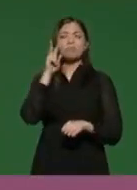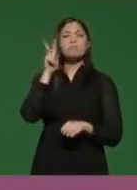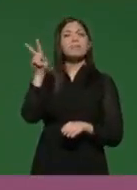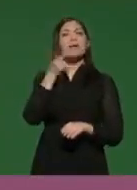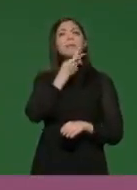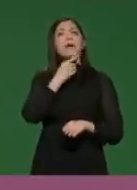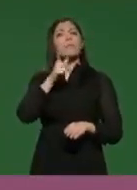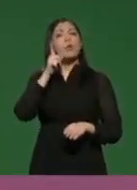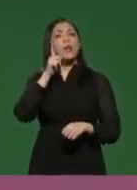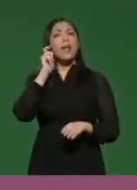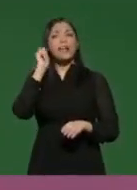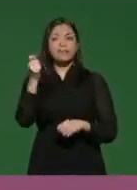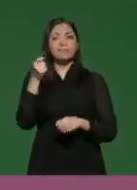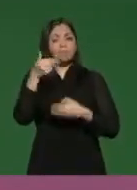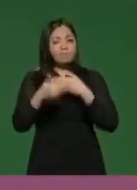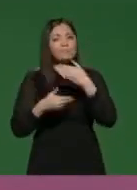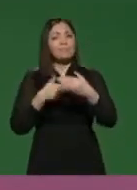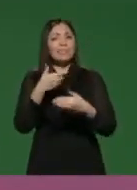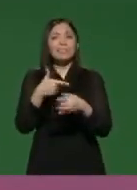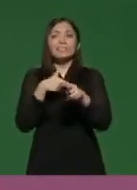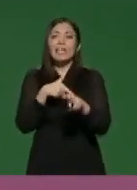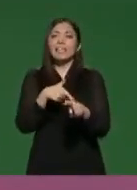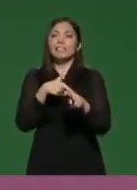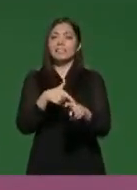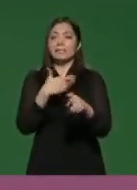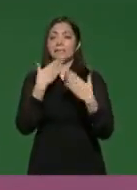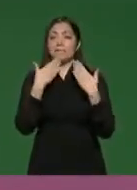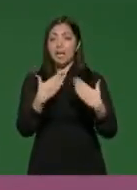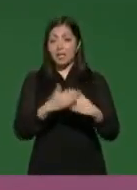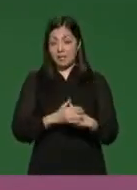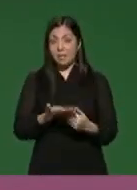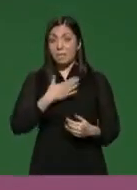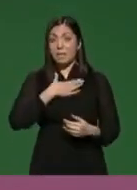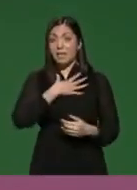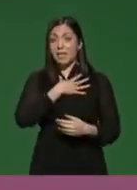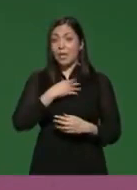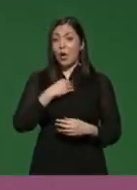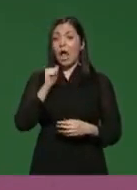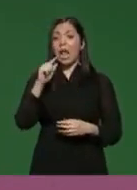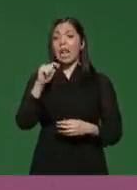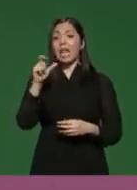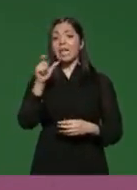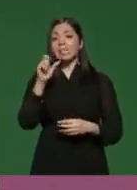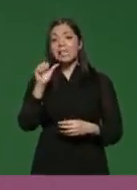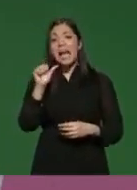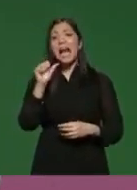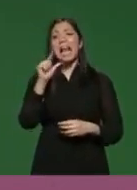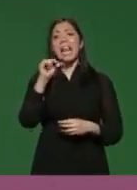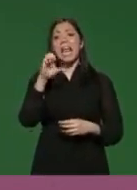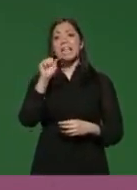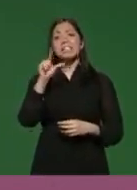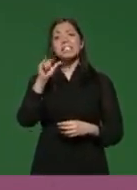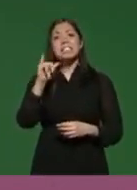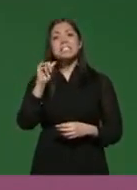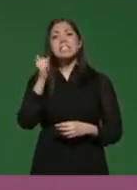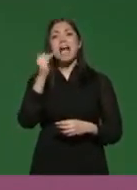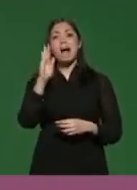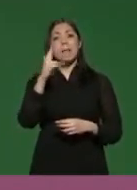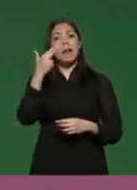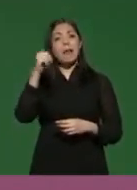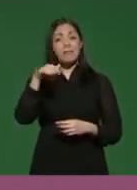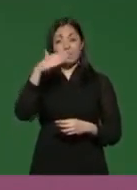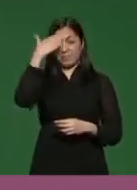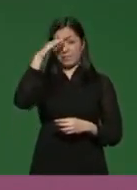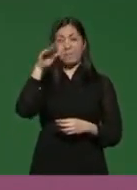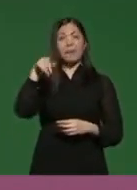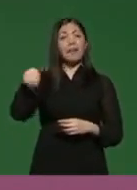gobiernos y la continuidad de estas acciones. A mis hijos, Alexa, Leslie y Abraham, quiero que sepan que los sacrificios que han hecho durante todo este